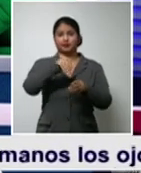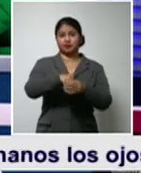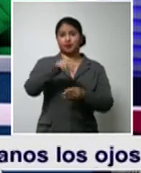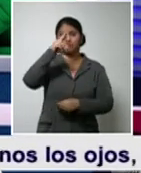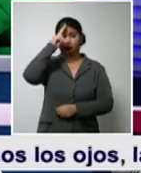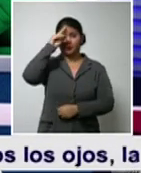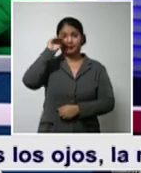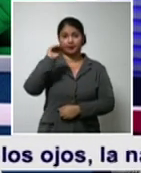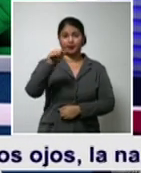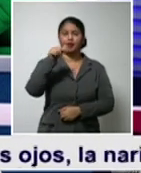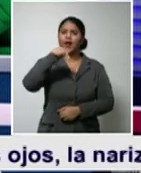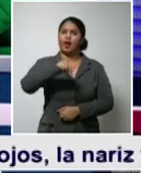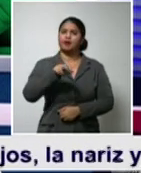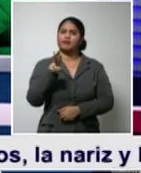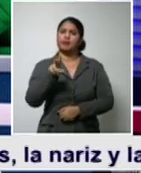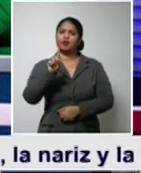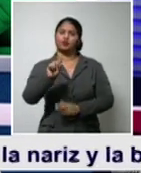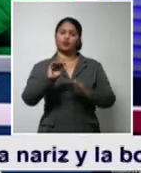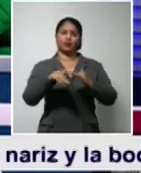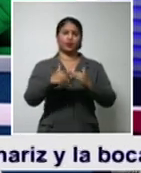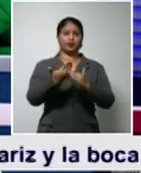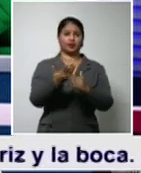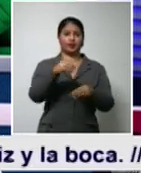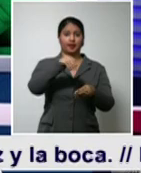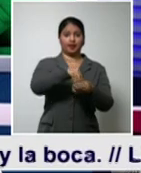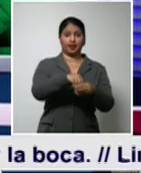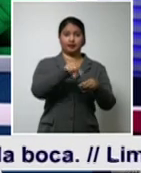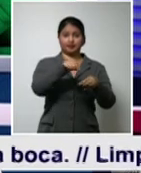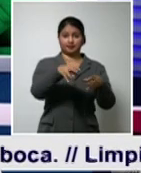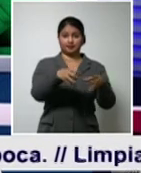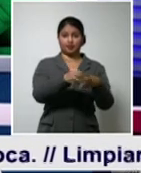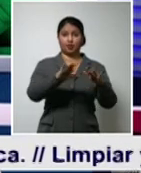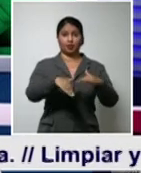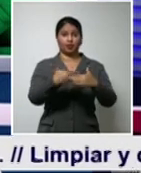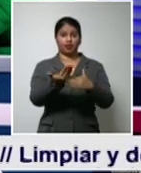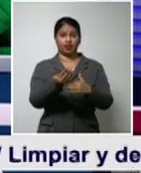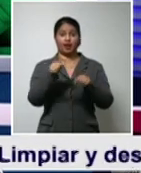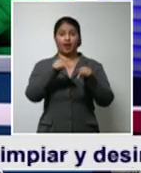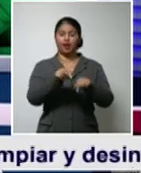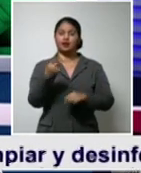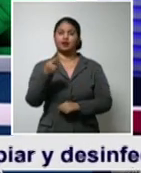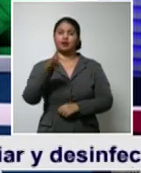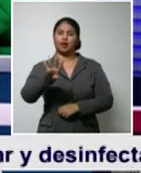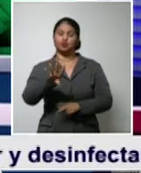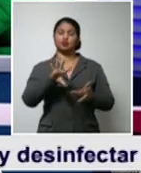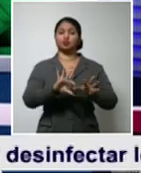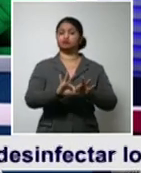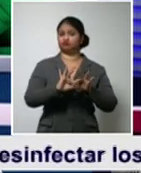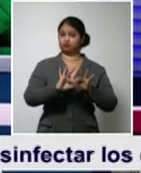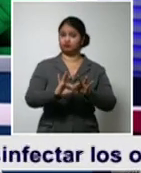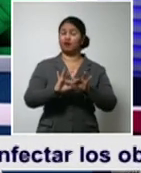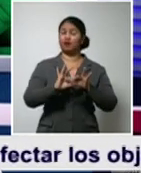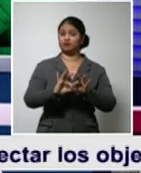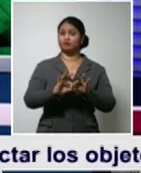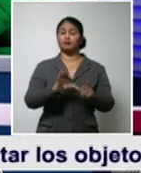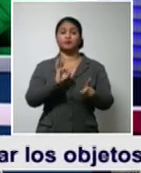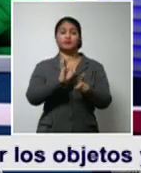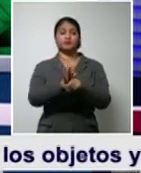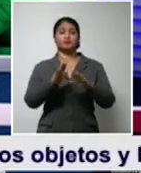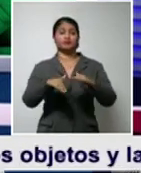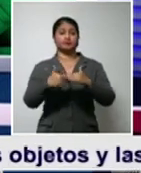periodo de tiempo largo, de ellos 14 en terapia intensiva. Comenzó el 26 de